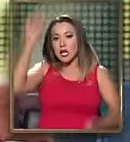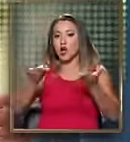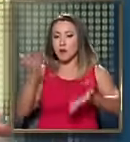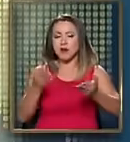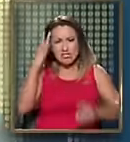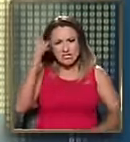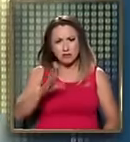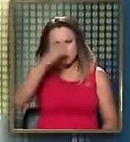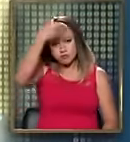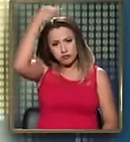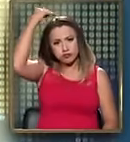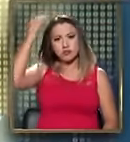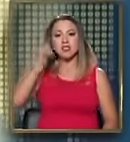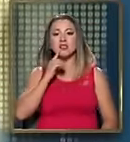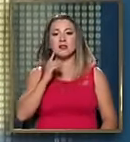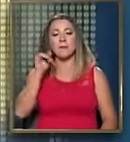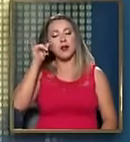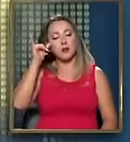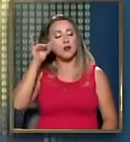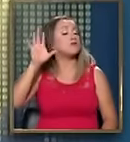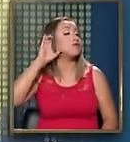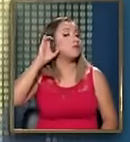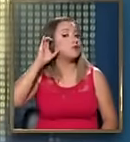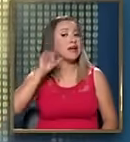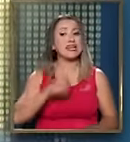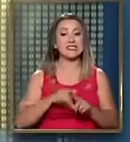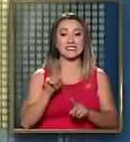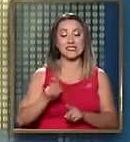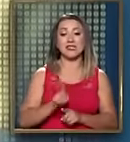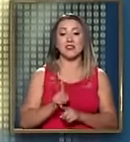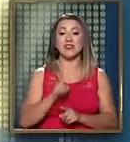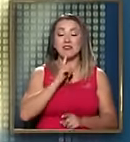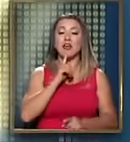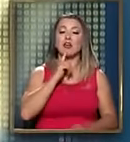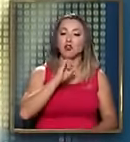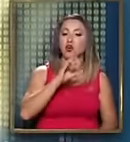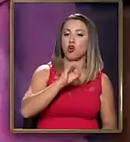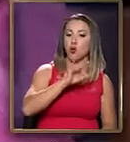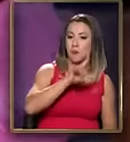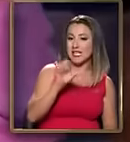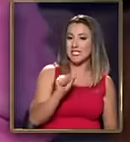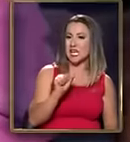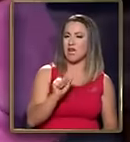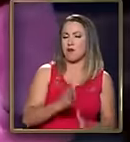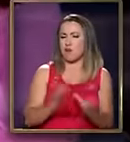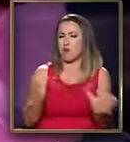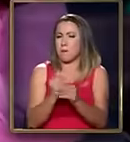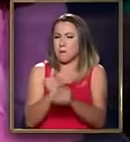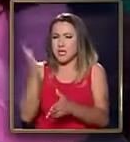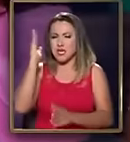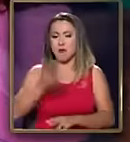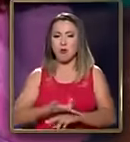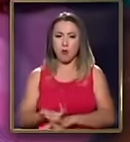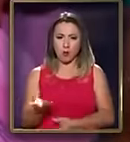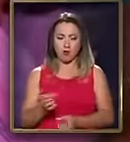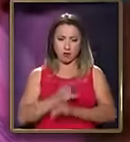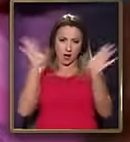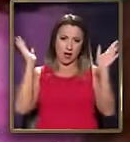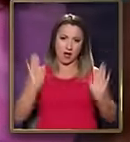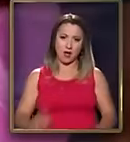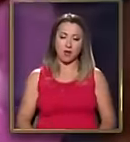Alexis Sánchez nació en Tocopilla y a la presidenta, la nuera, le tocó Pilla, po, weón. Claro, po, weón.